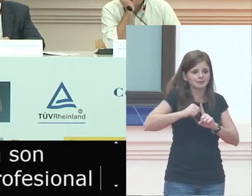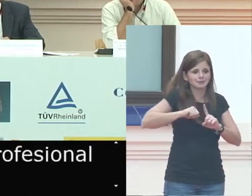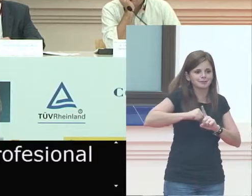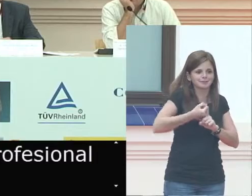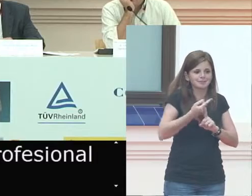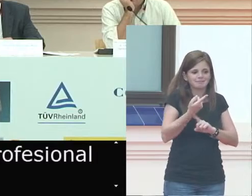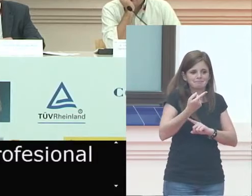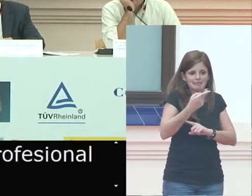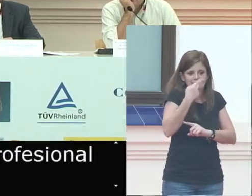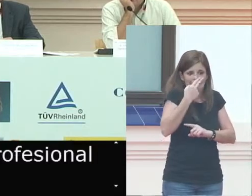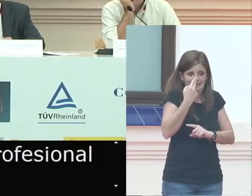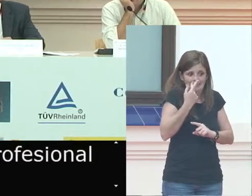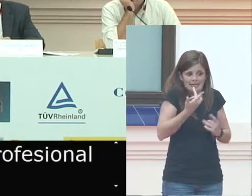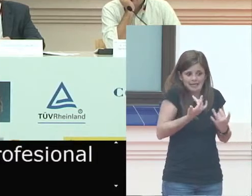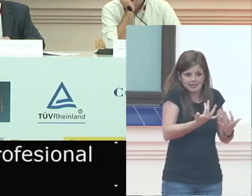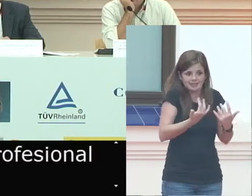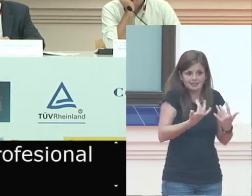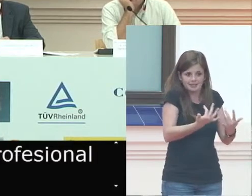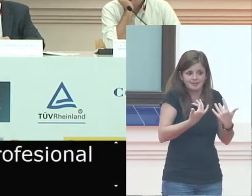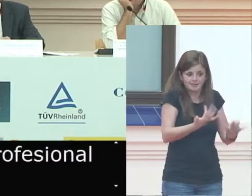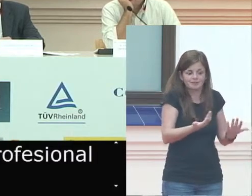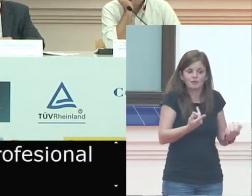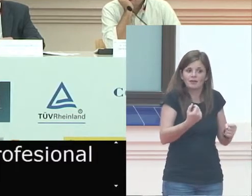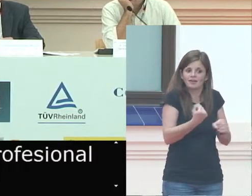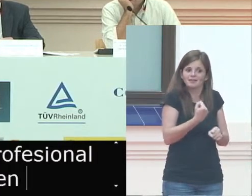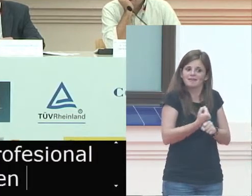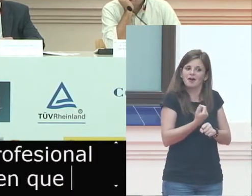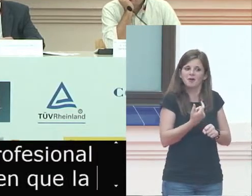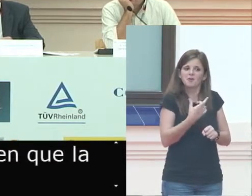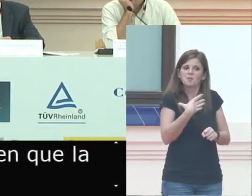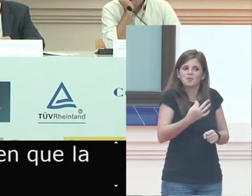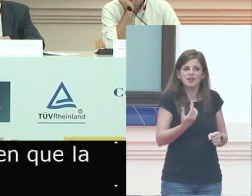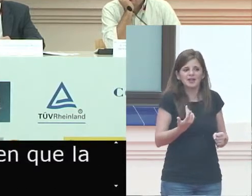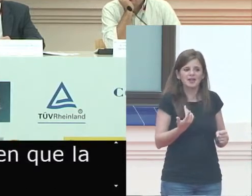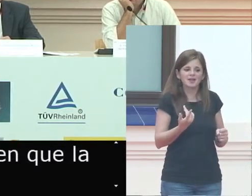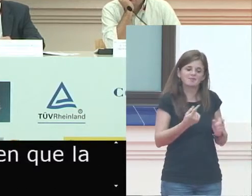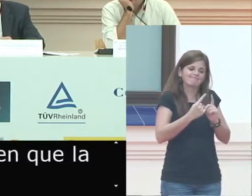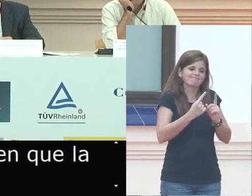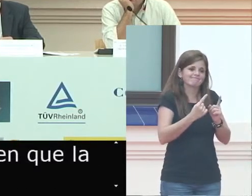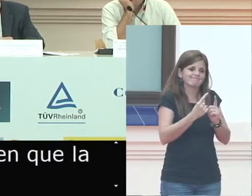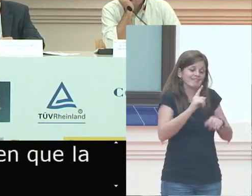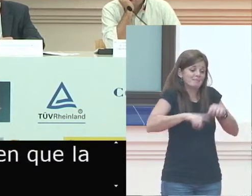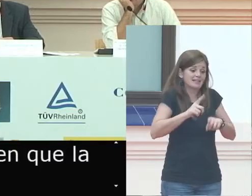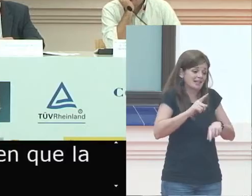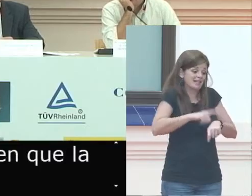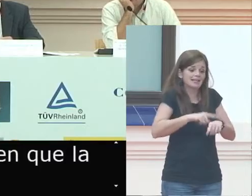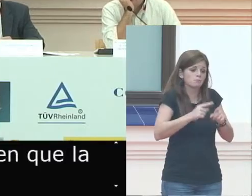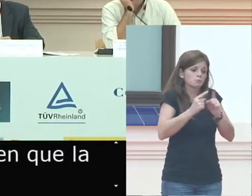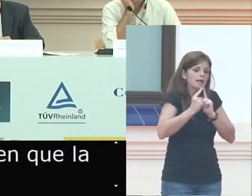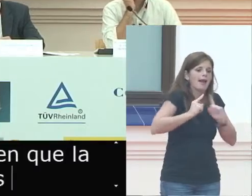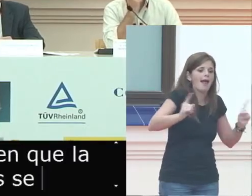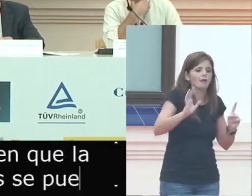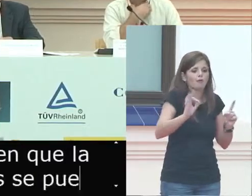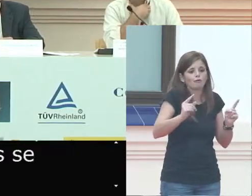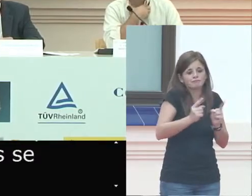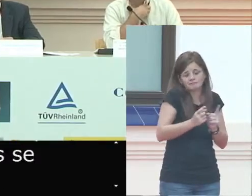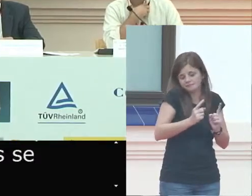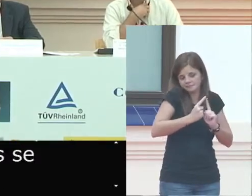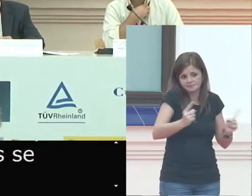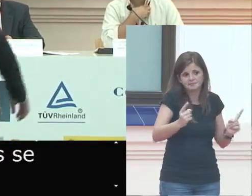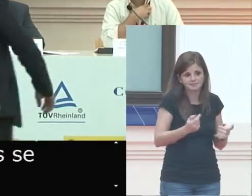que esa norma salga, pues lógicamente los trabajos se pueden hacer un poco largos, ¿no? Pero yo creo que esa independencia también es